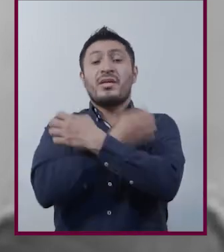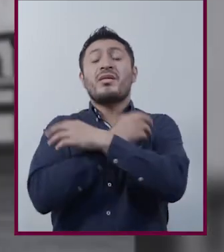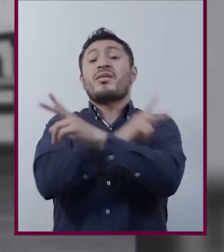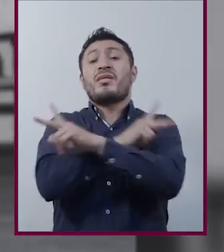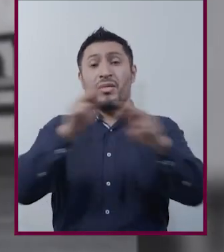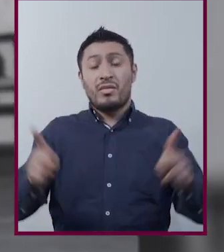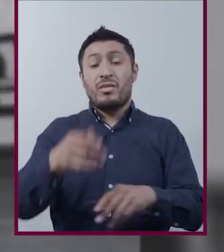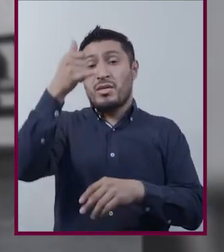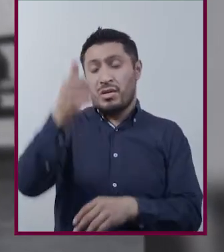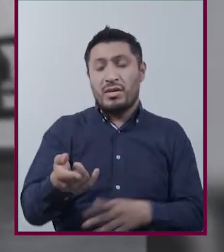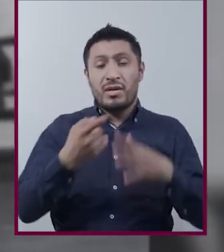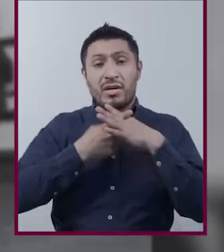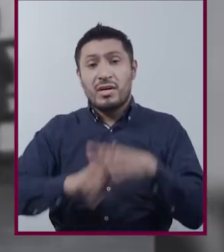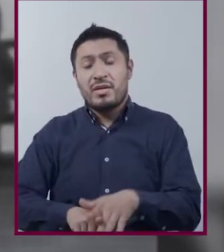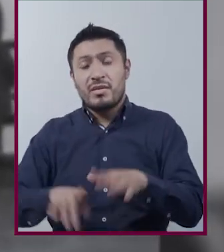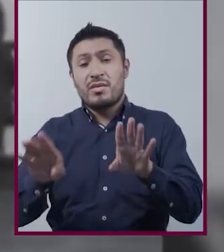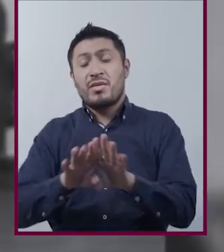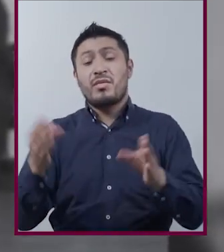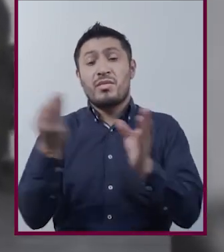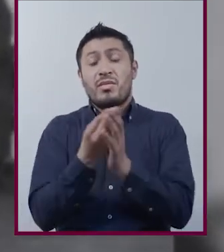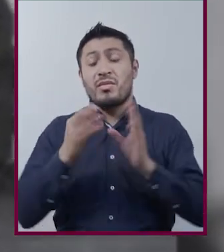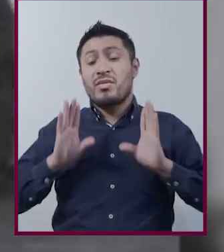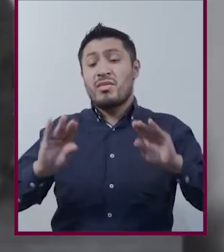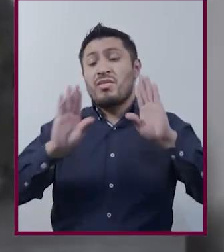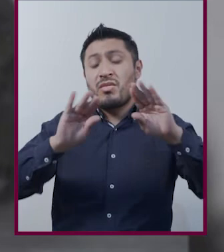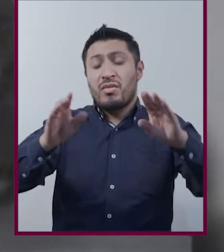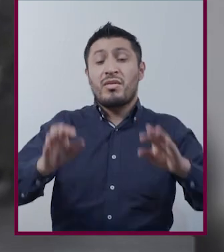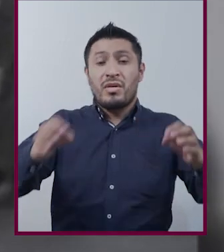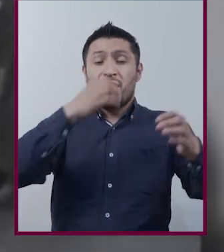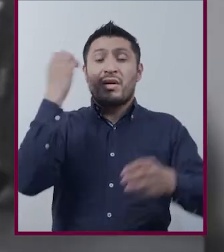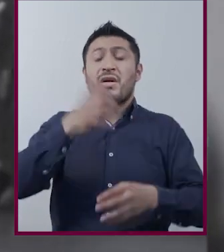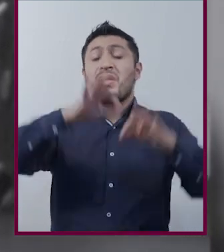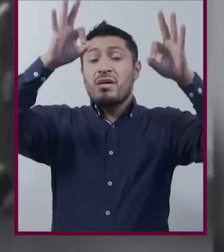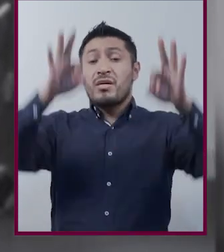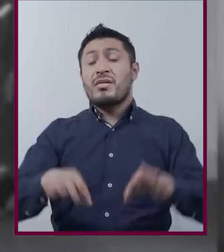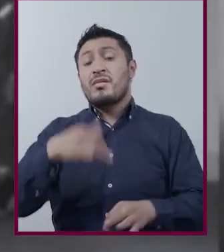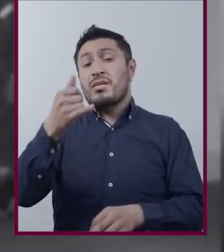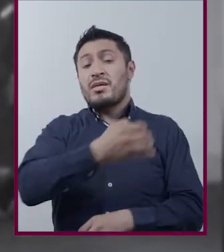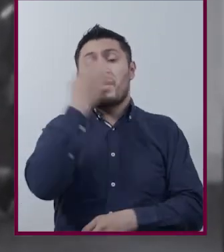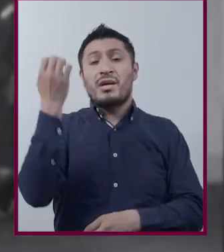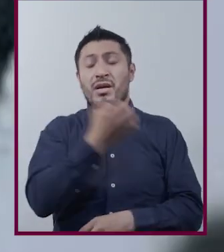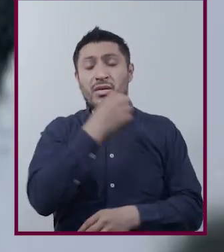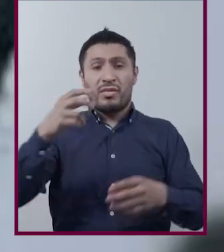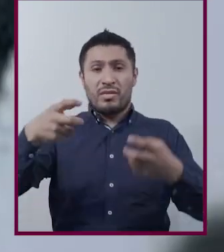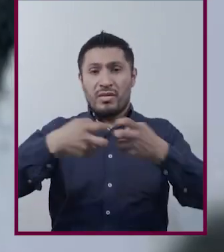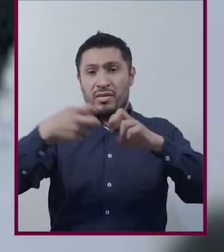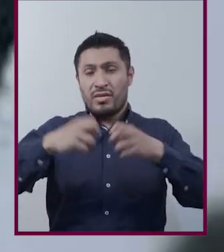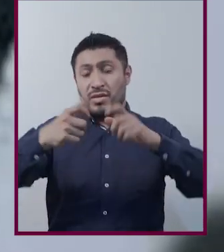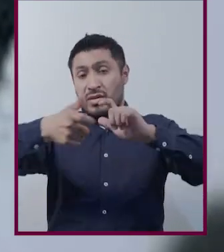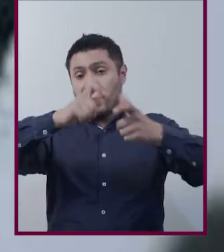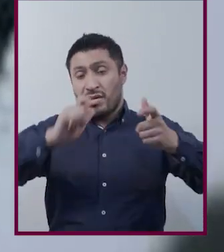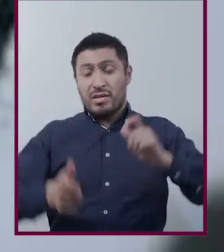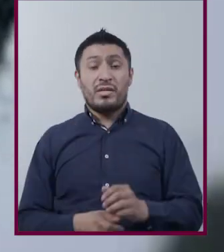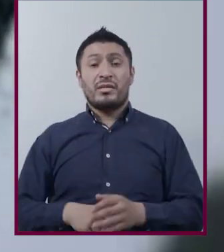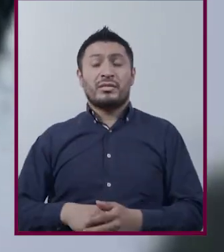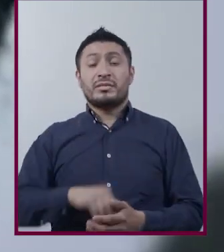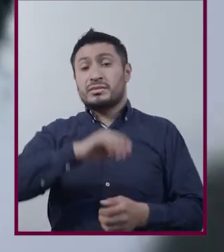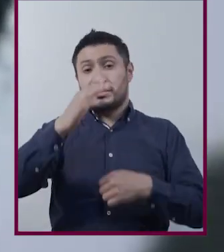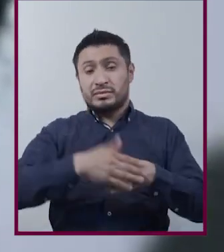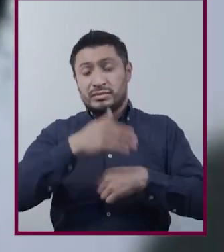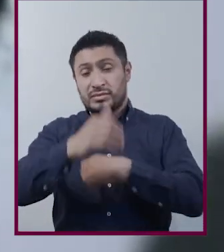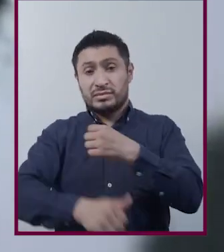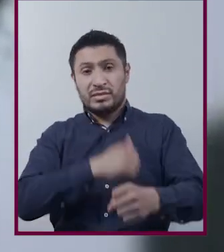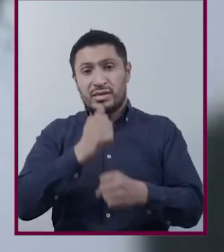Pública y comenzó a dar clases en escuelas oficiales y en la Escuela de la Plástica Dinámica. Años después,